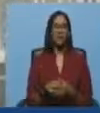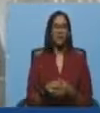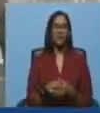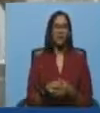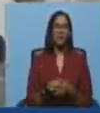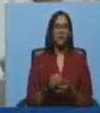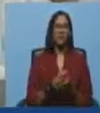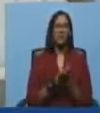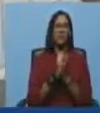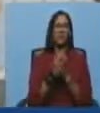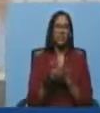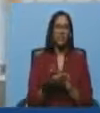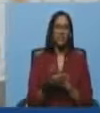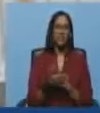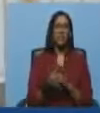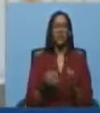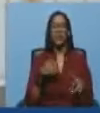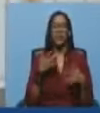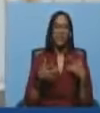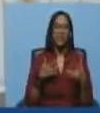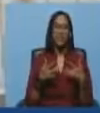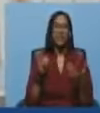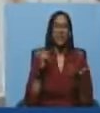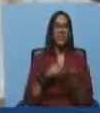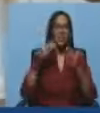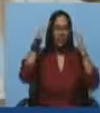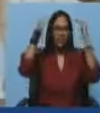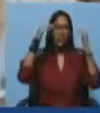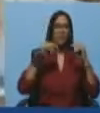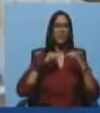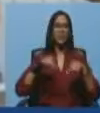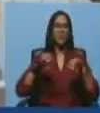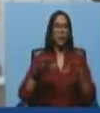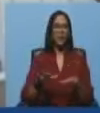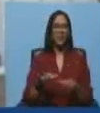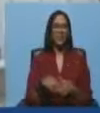la diversión. Llegó el comandante y mandó a parar.